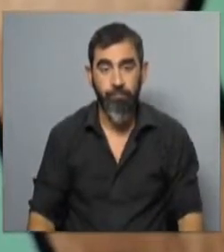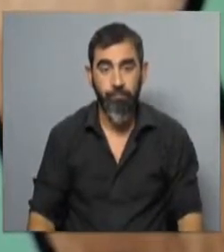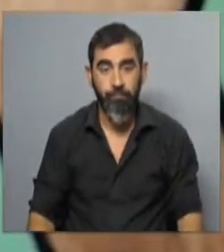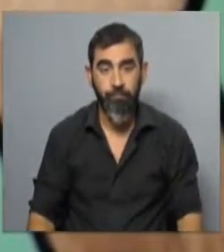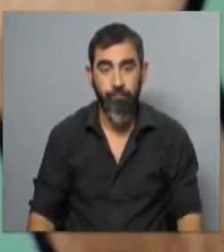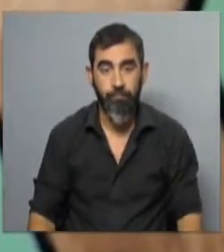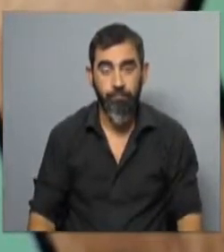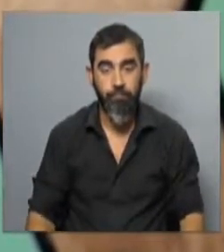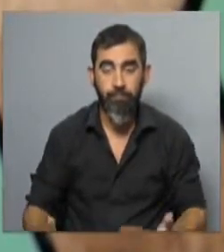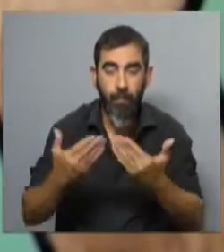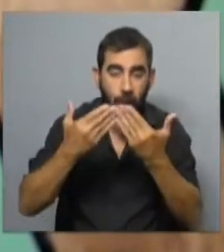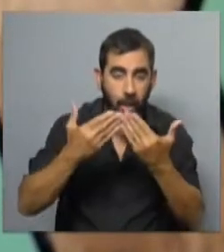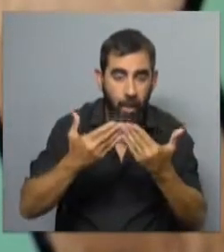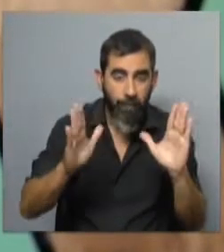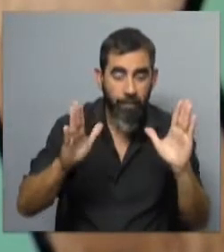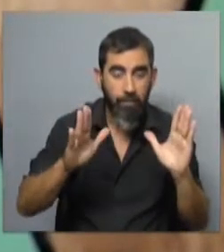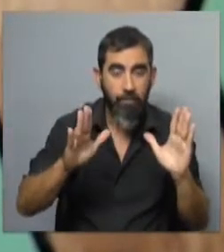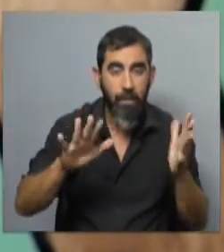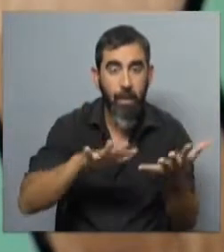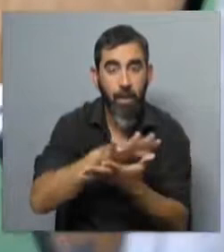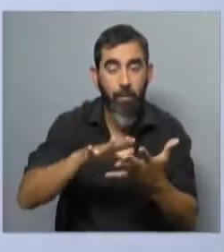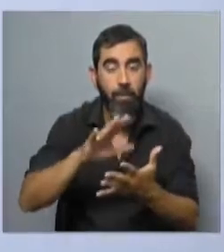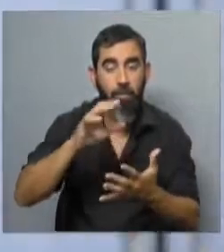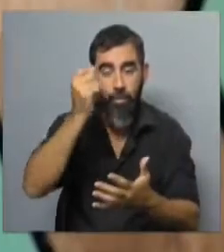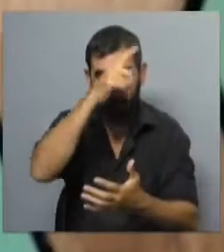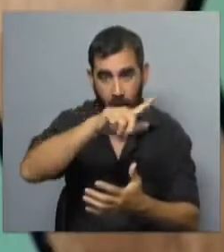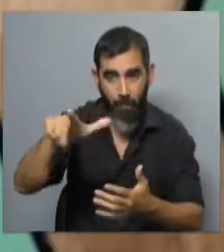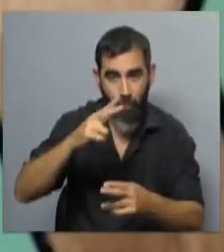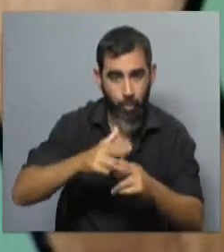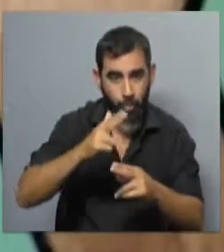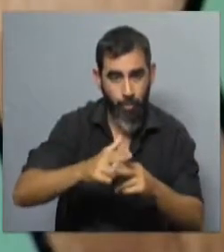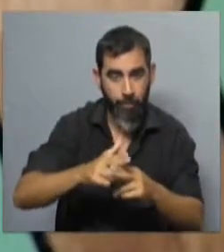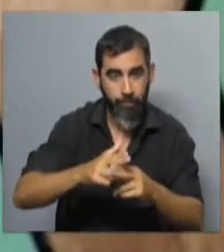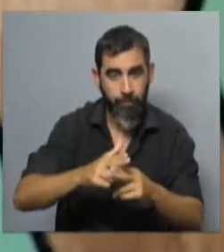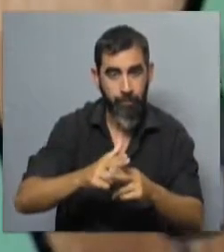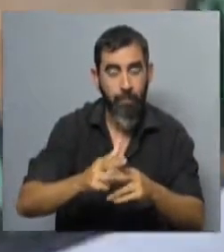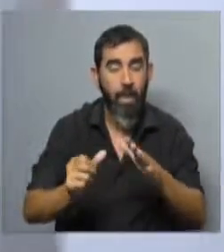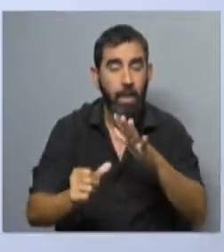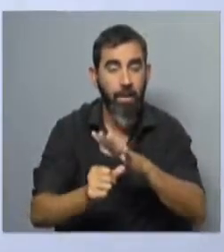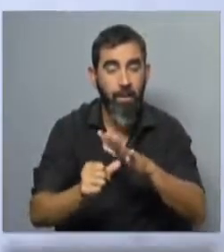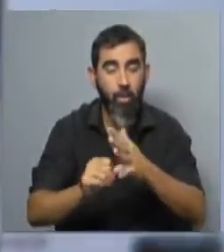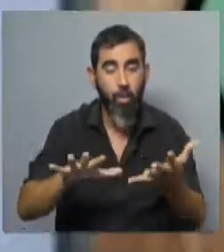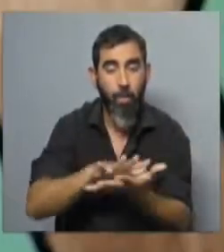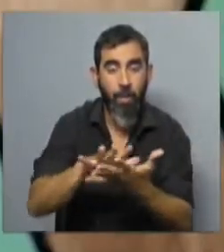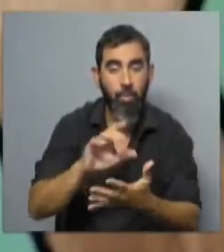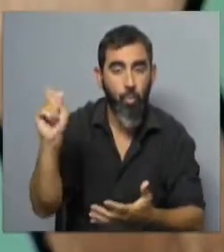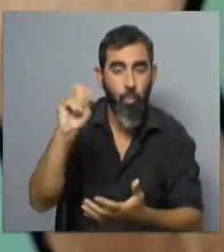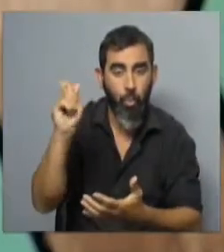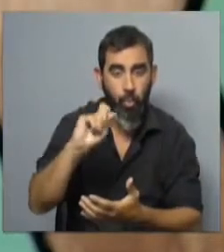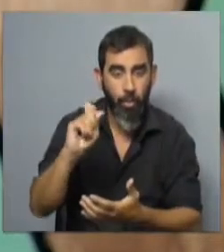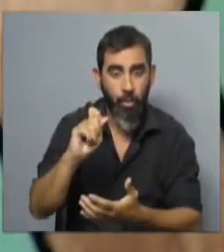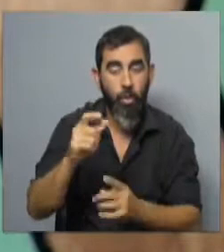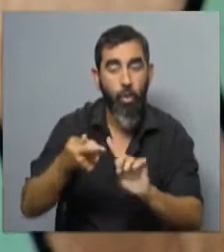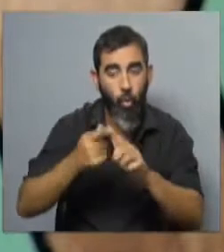desde la apertura de lo que fue el espacio campo, liderado por espacios públicos, en